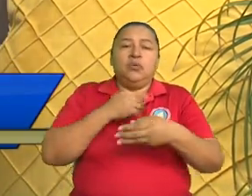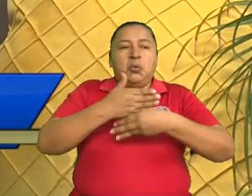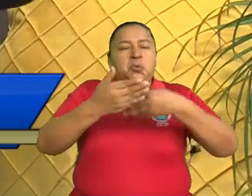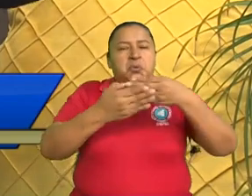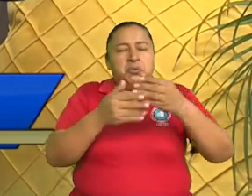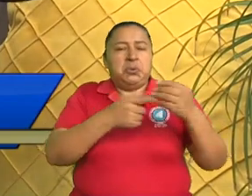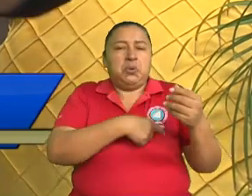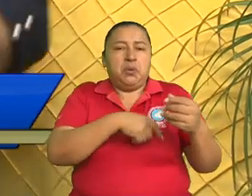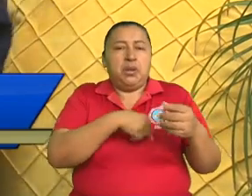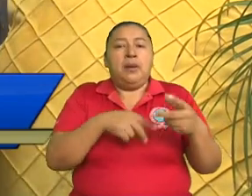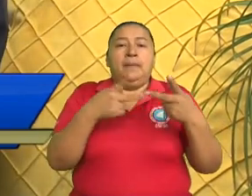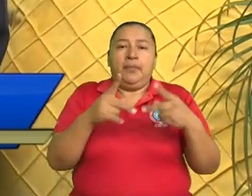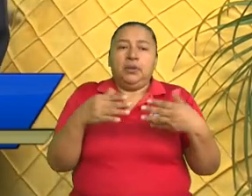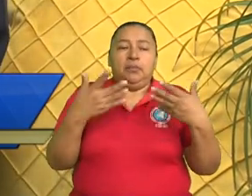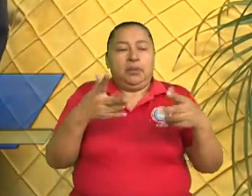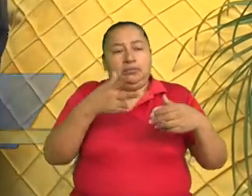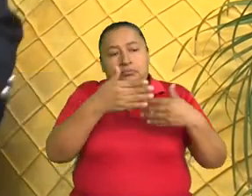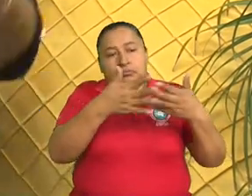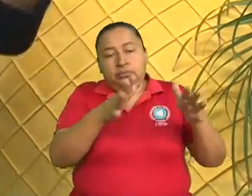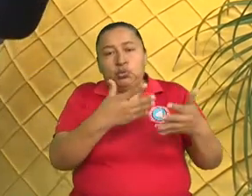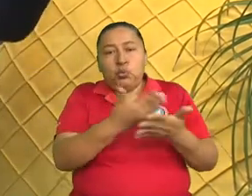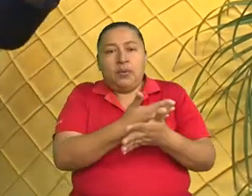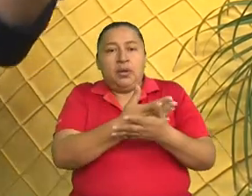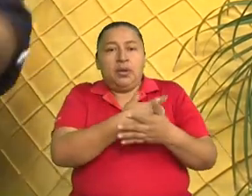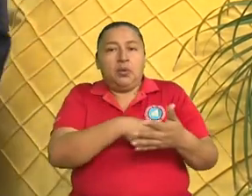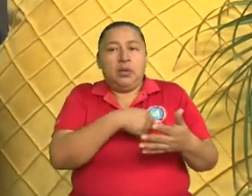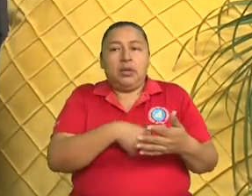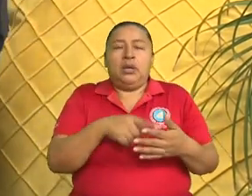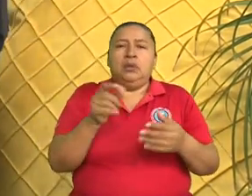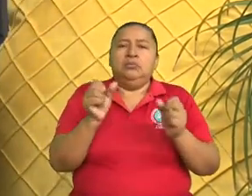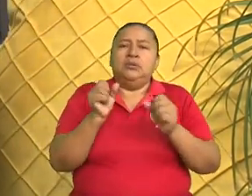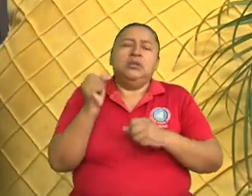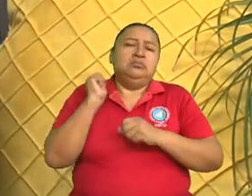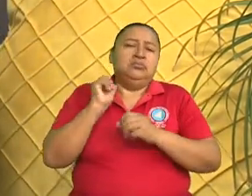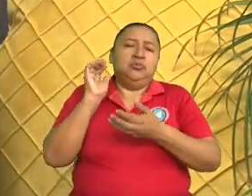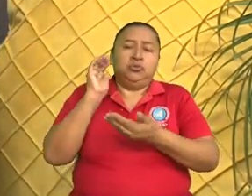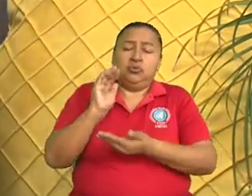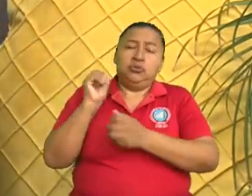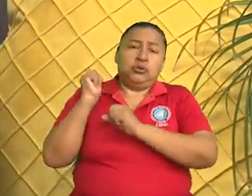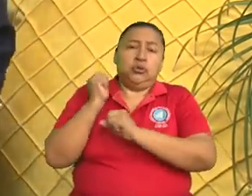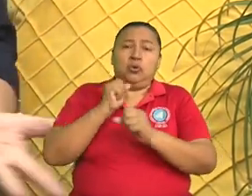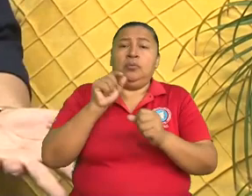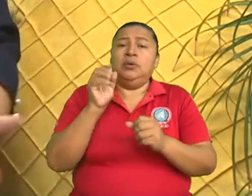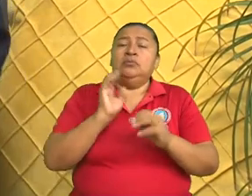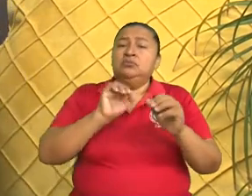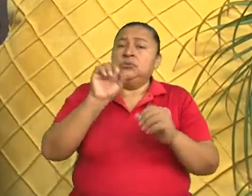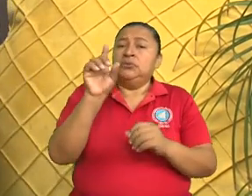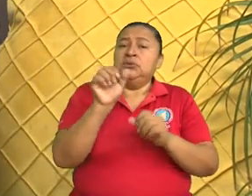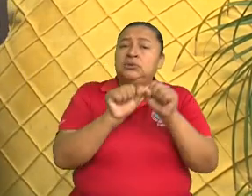infraestructura, pero además inaugurando centros de estudios. Okay. Estuve en Santo Domingo